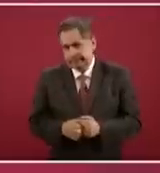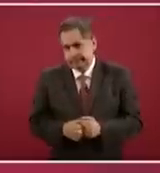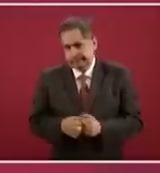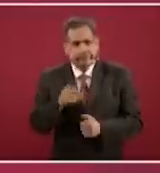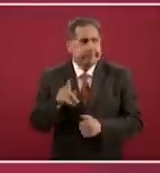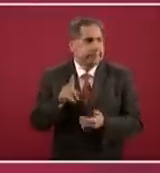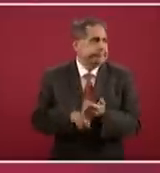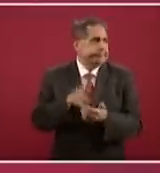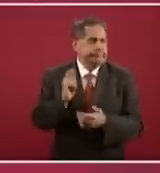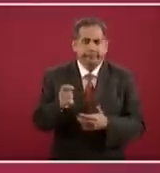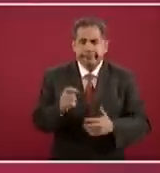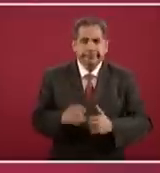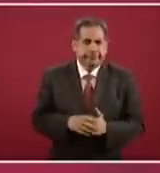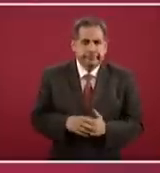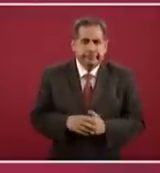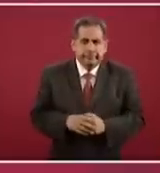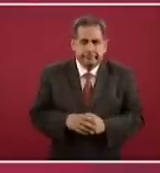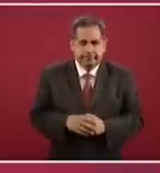la